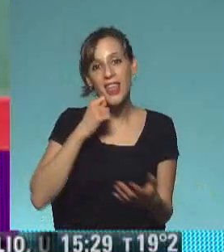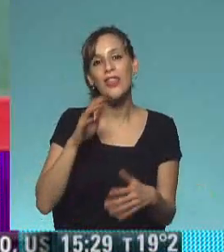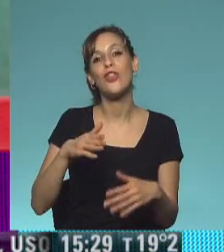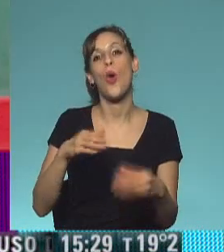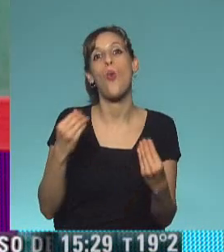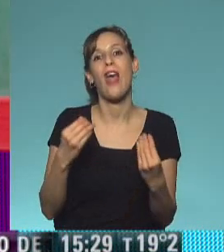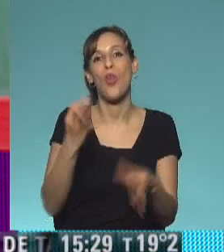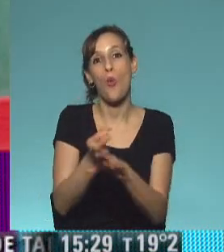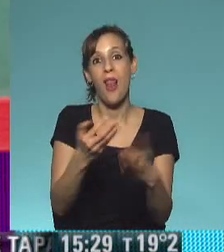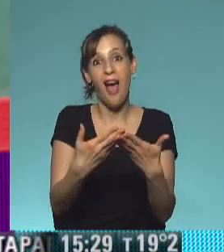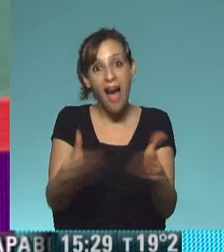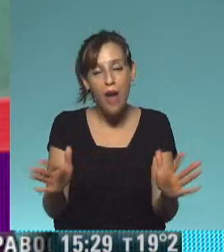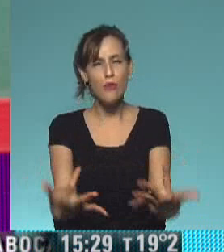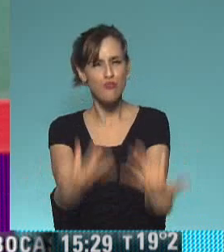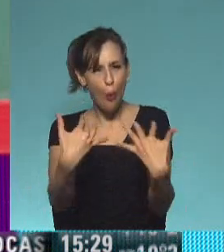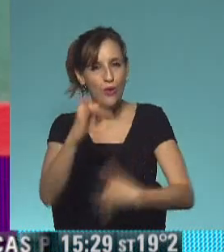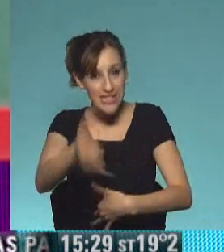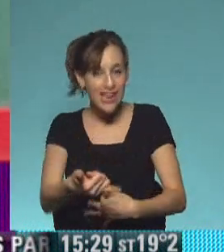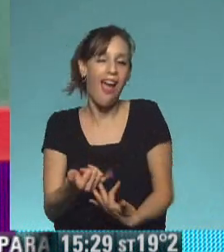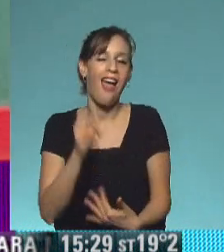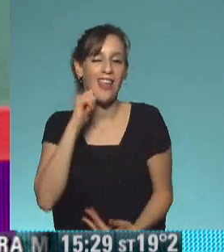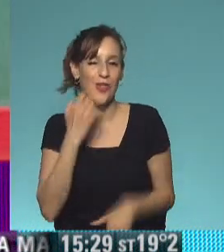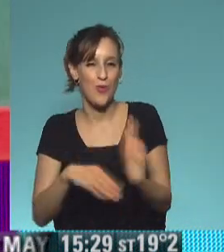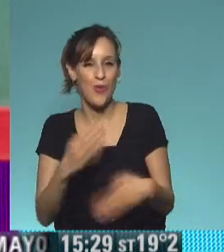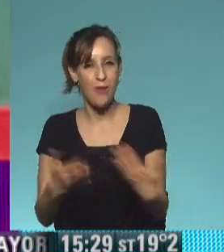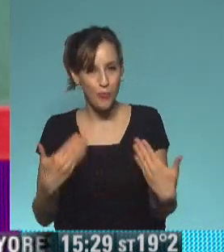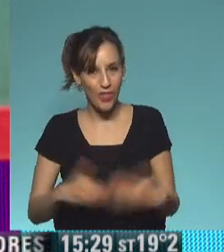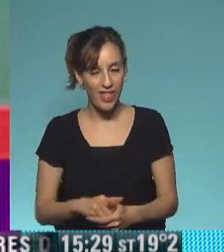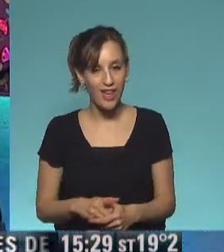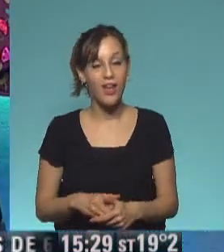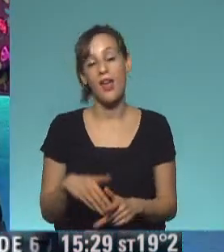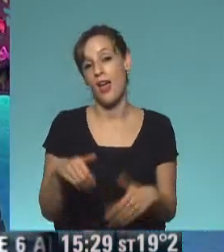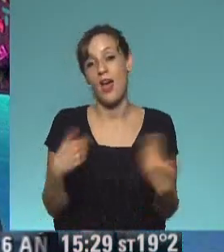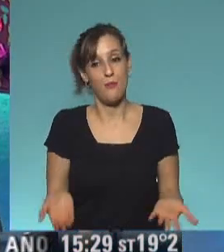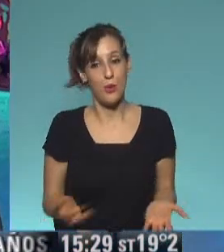podamos correr por todos lados. jugar al dragón. ¿Cómo se llama?